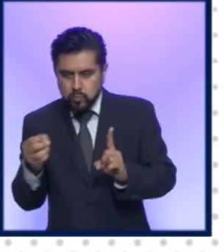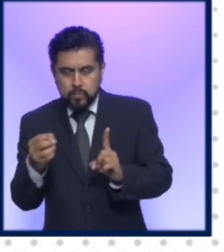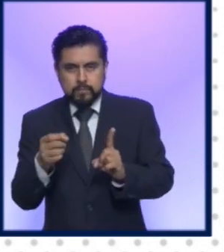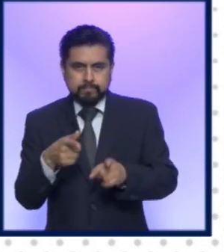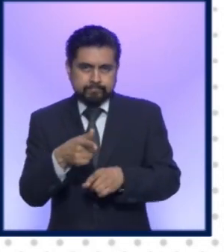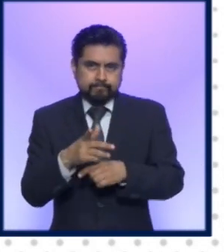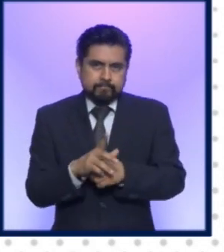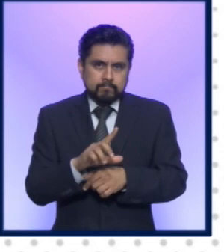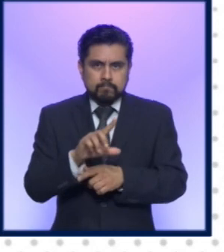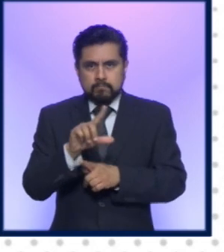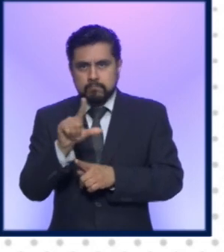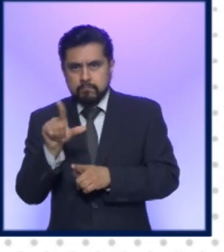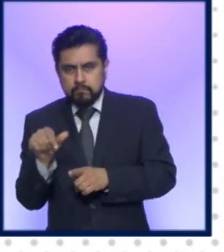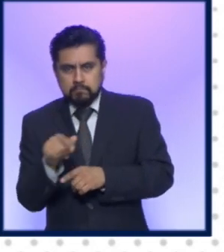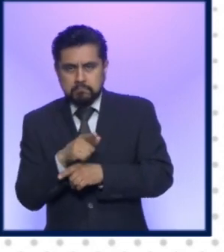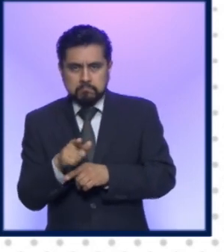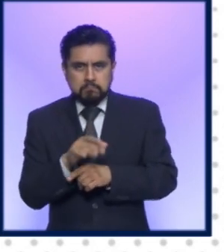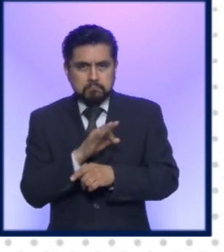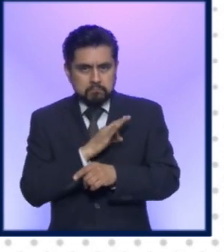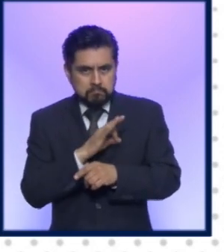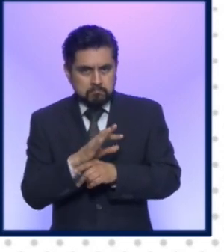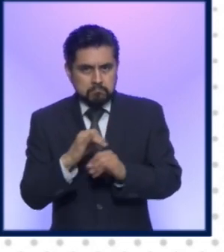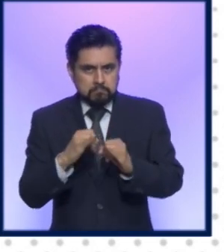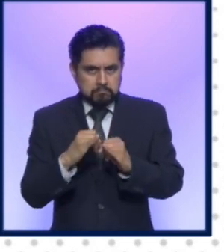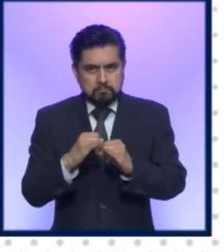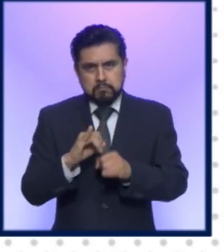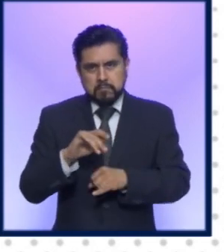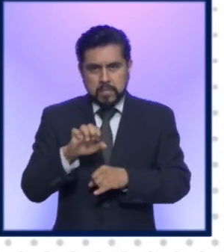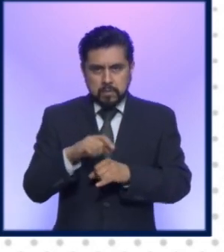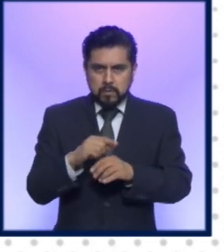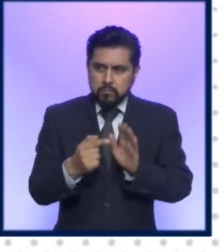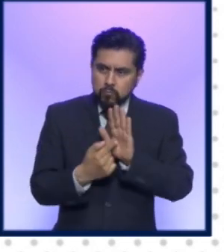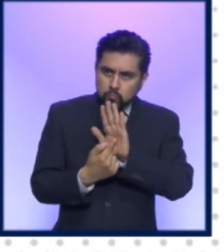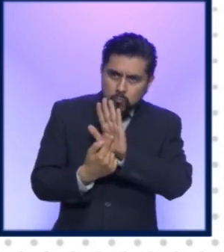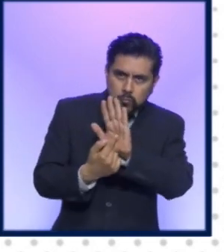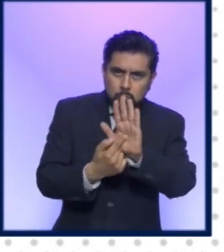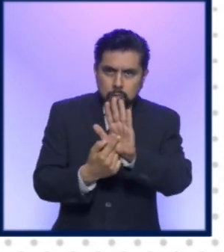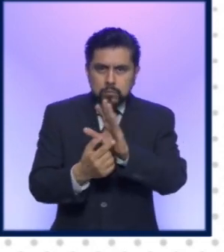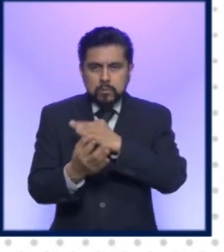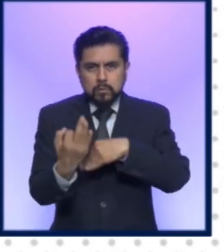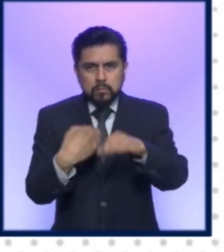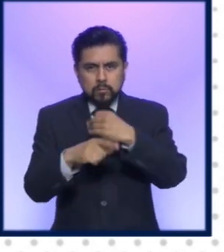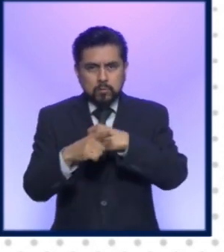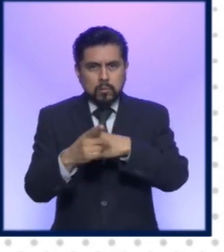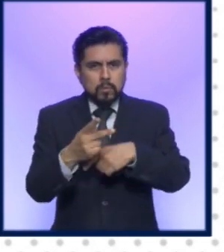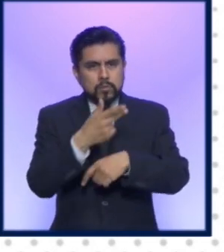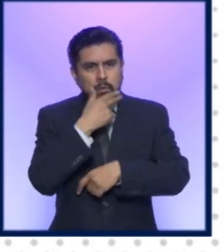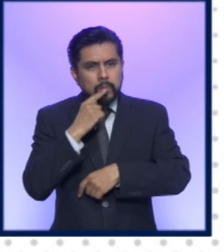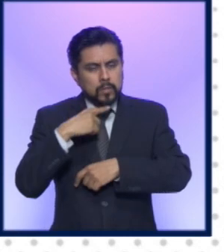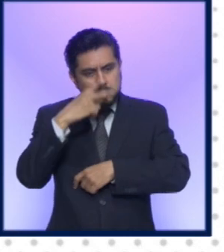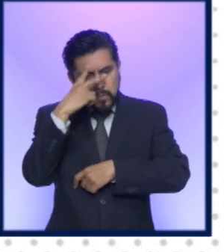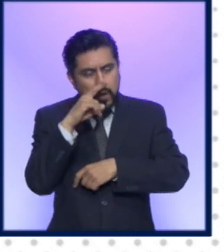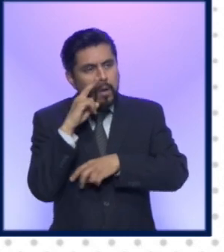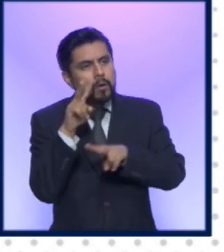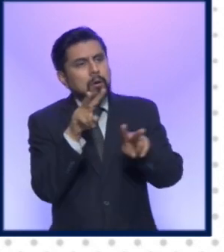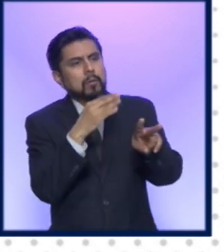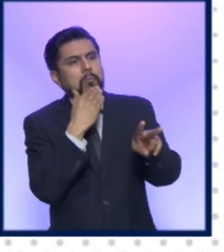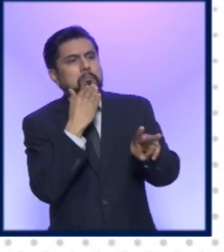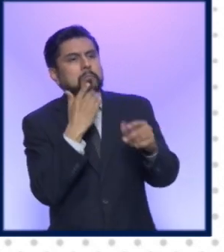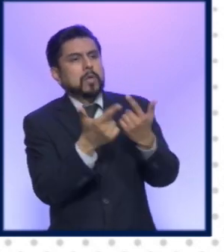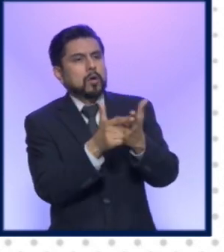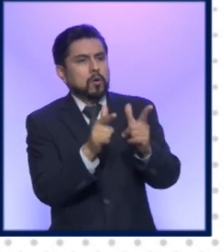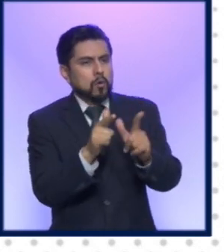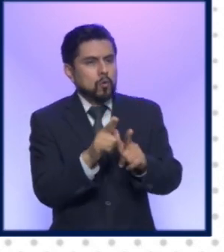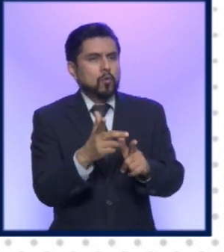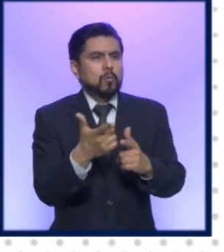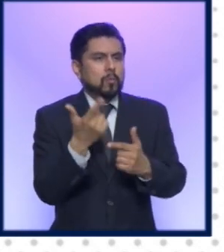eh se de Pauta para que la ciudadanía tenga una plena certeza también de que los partidos y las